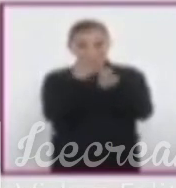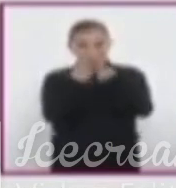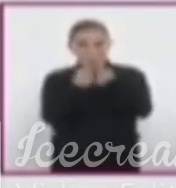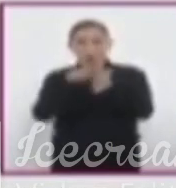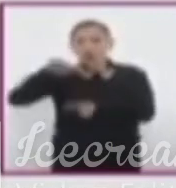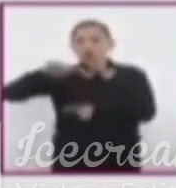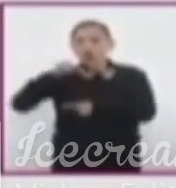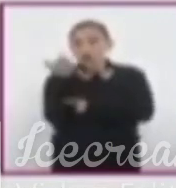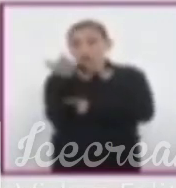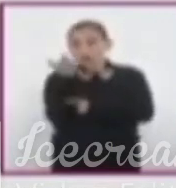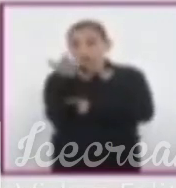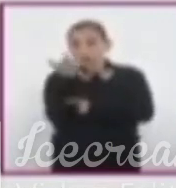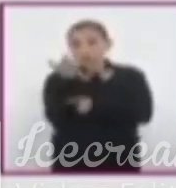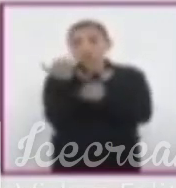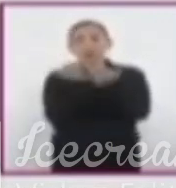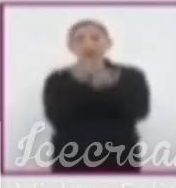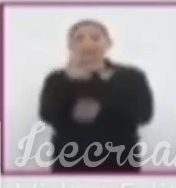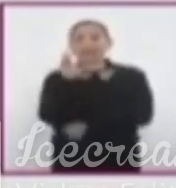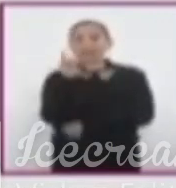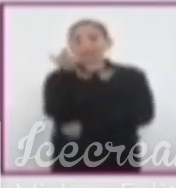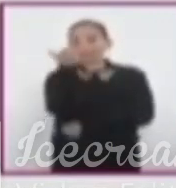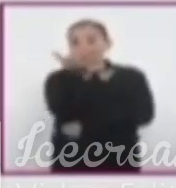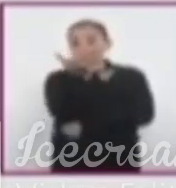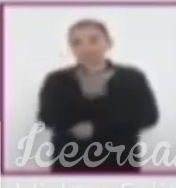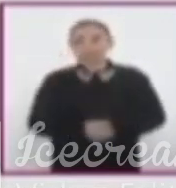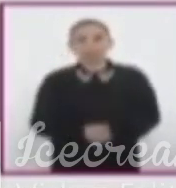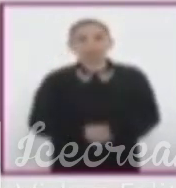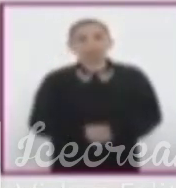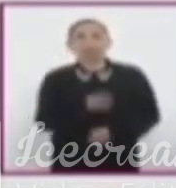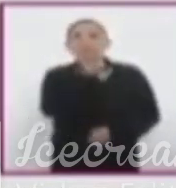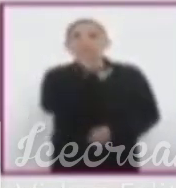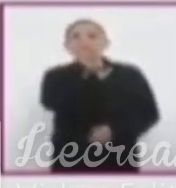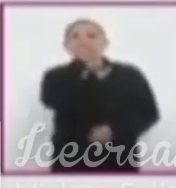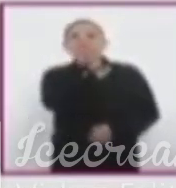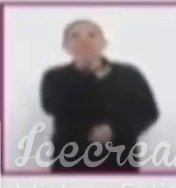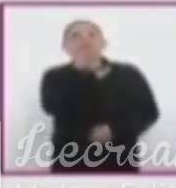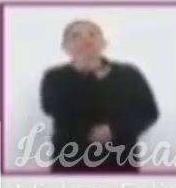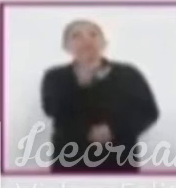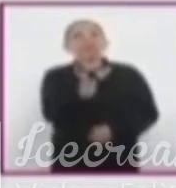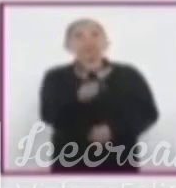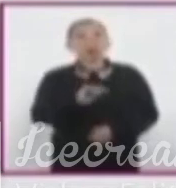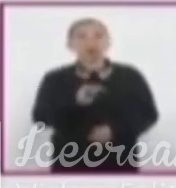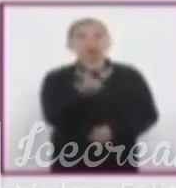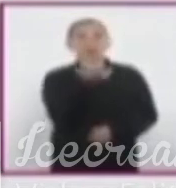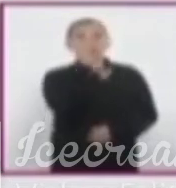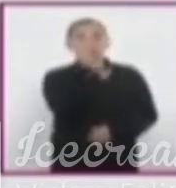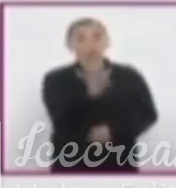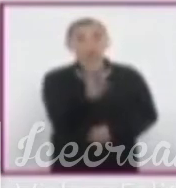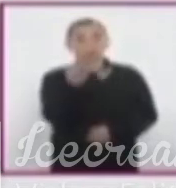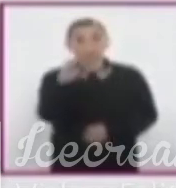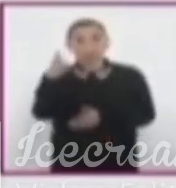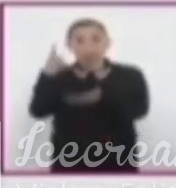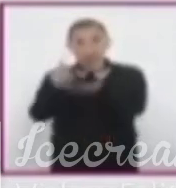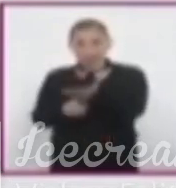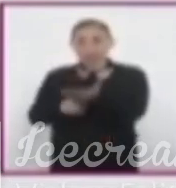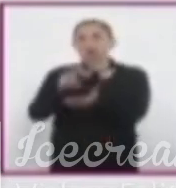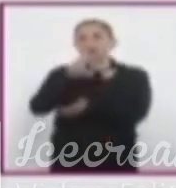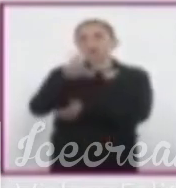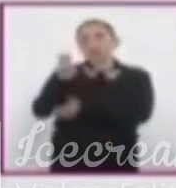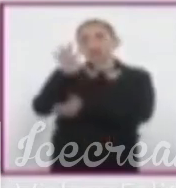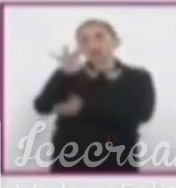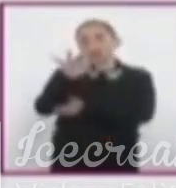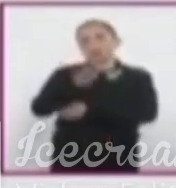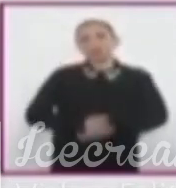por 12, es igual a 30. Este resultado representa el 12% de